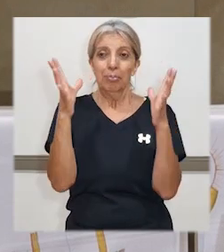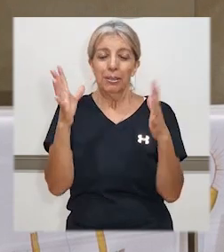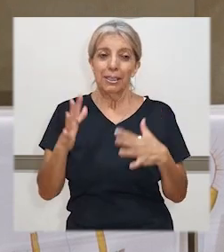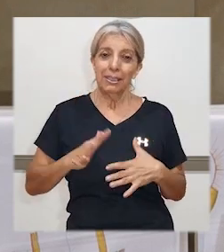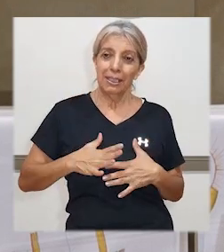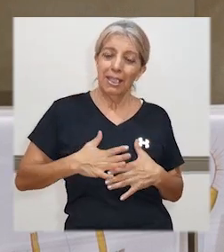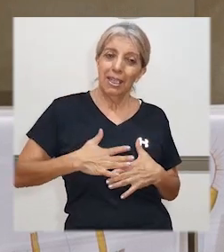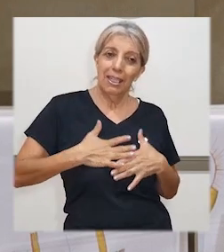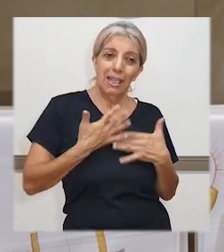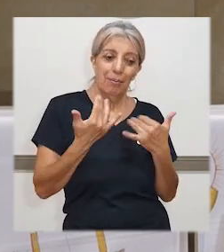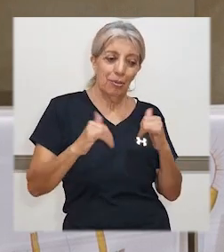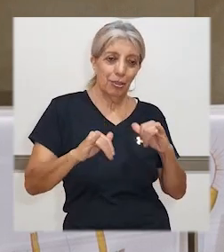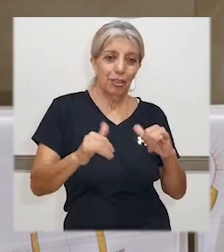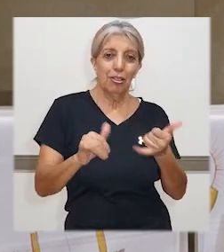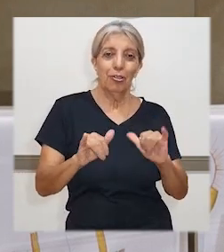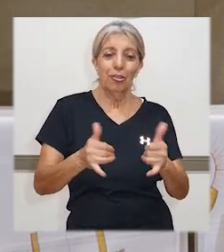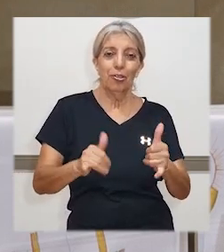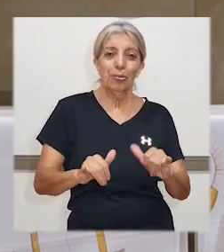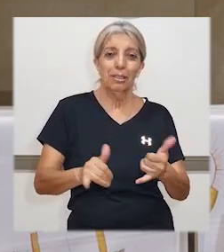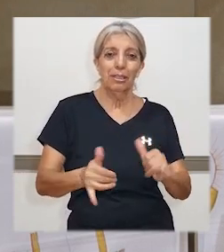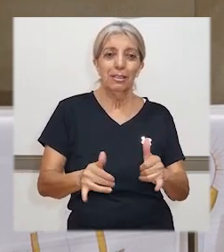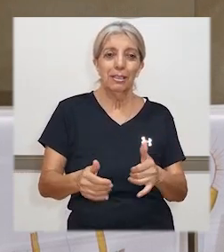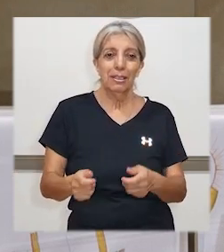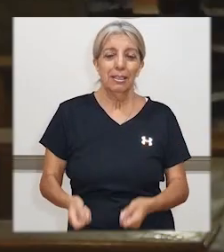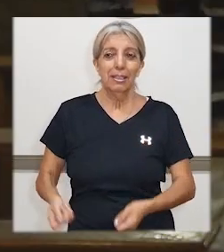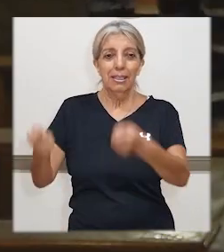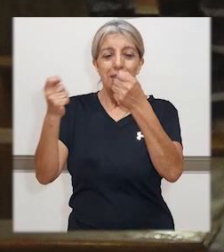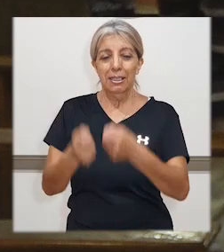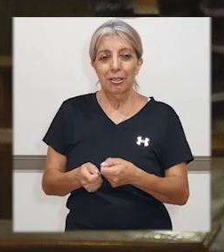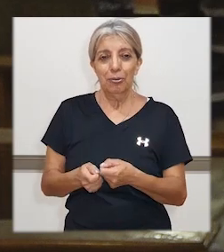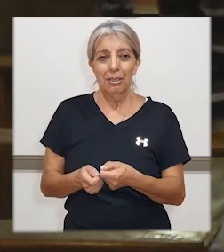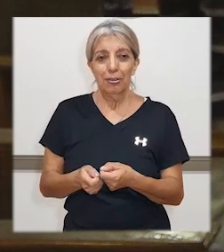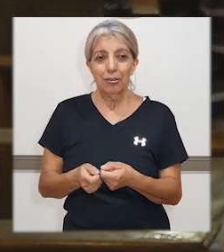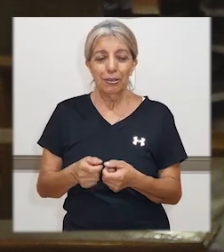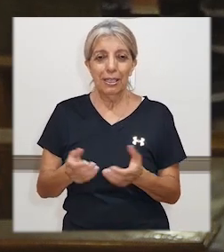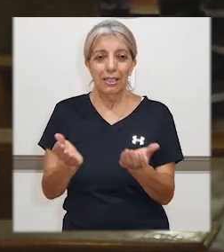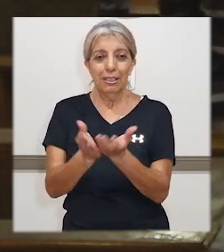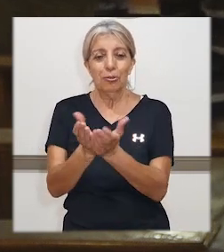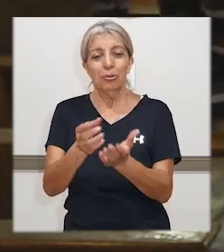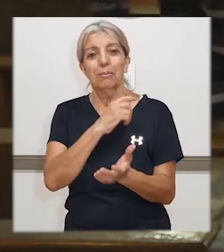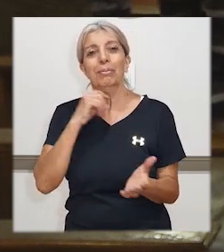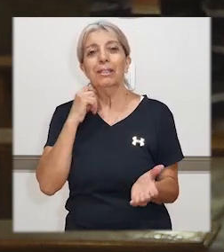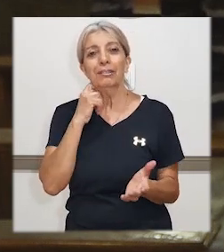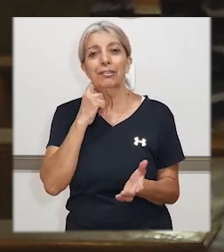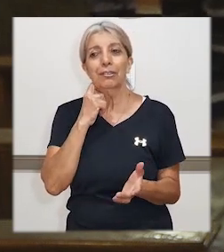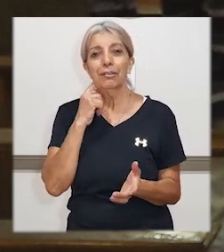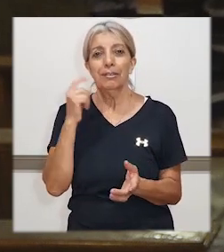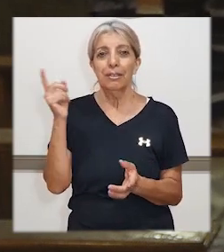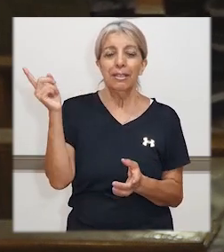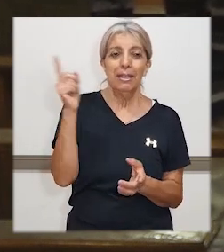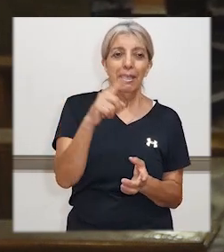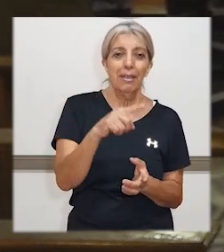la generosidad de nuestros jóvenes y danos abundantes vocaciones.